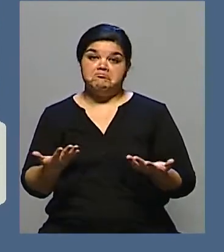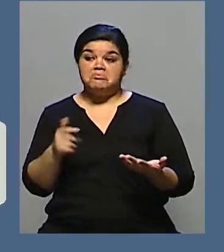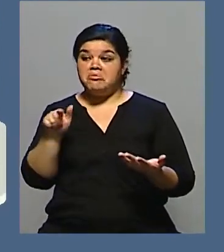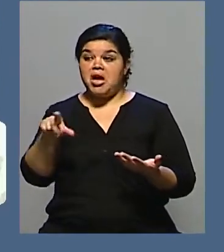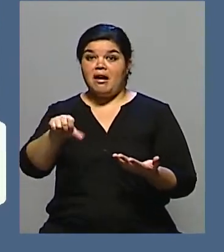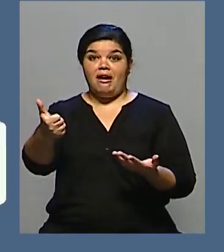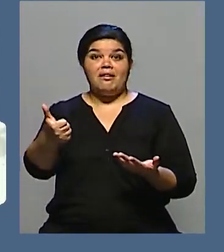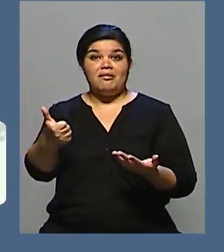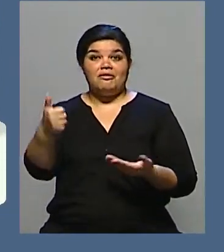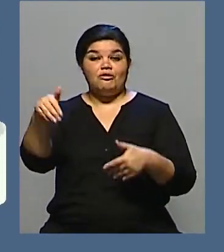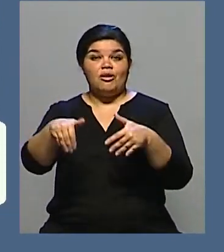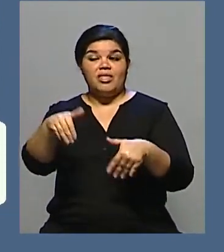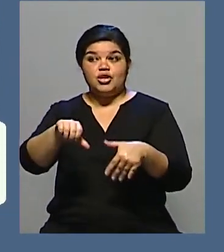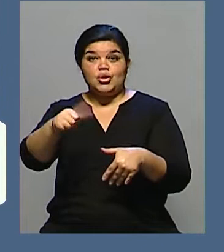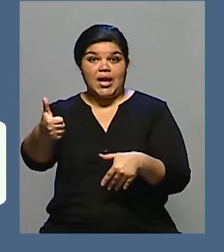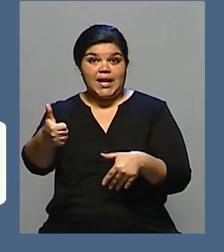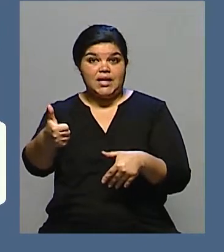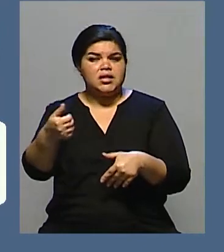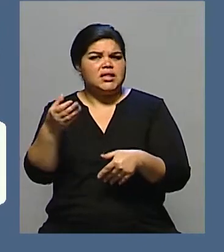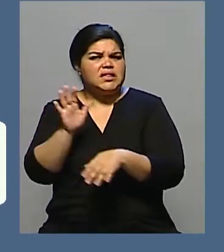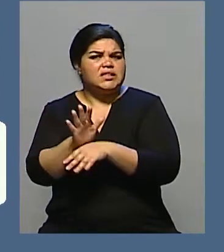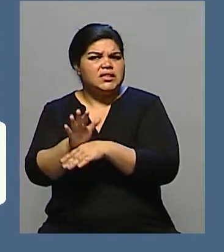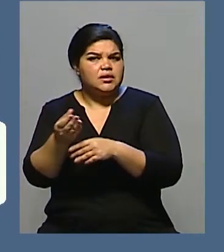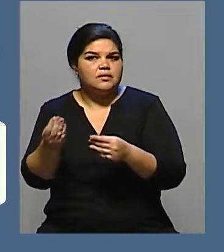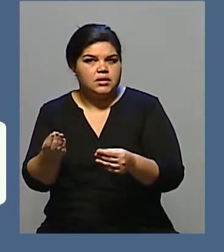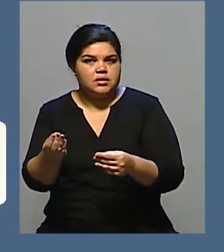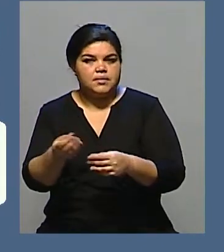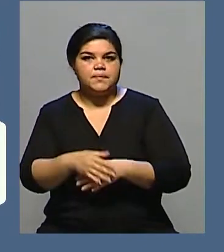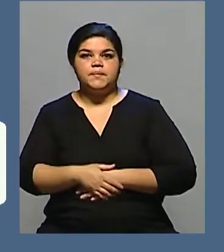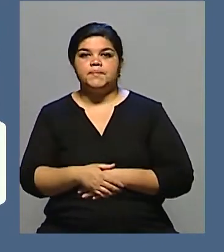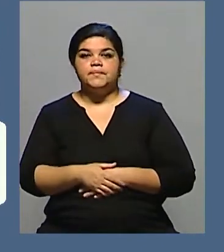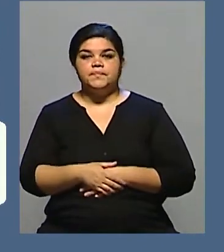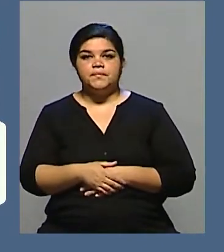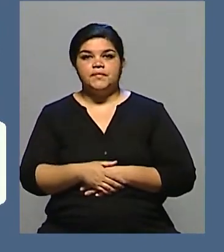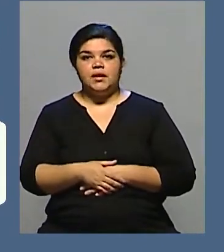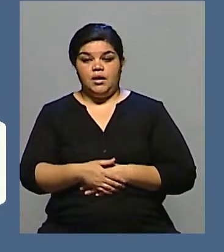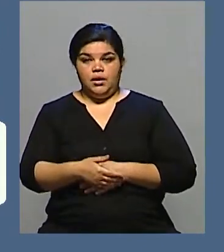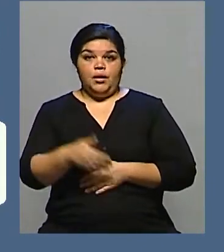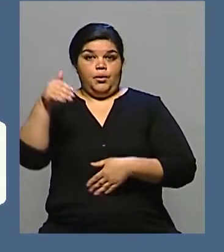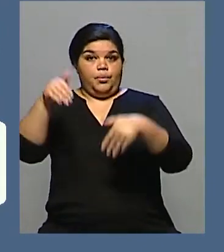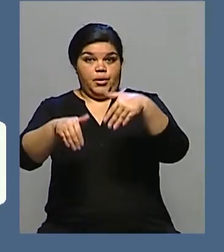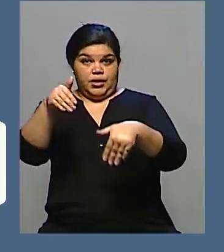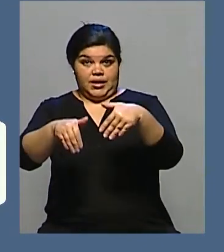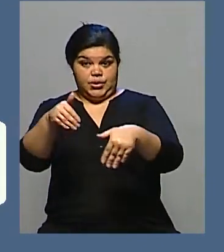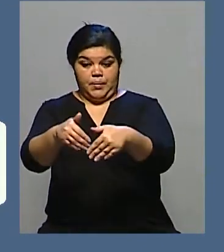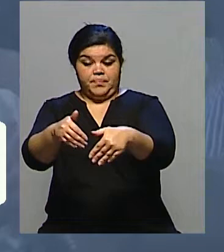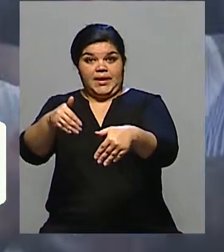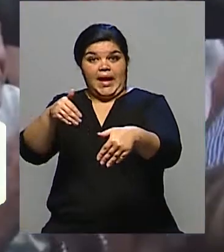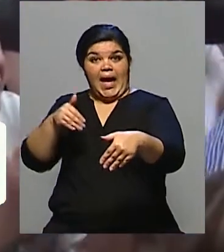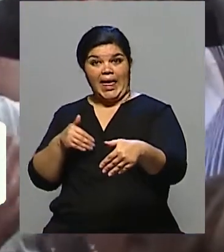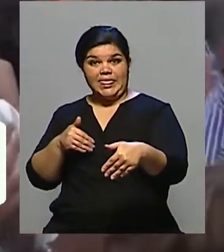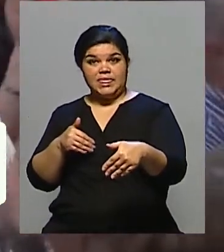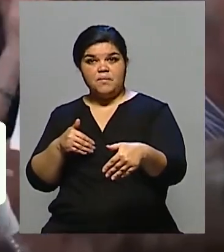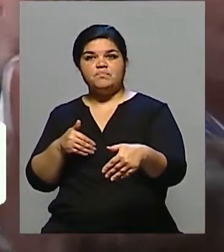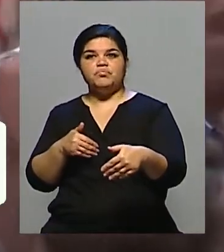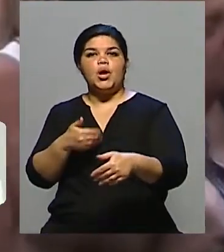sencilla. En la práctica, hasta antes de las elecciones, había un gobierno Draghi,